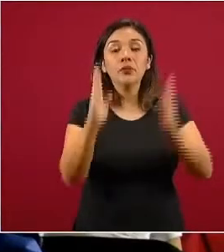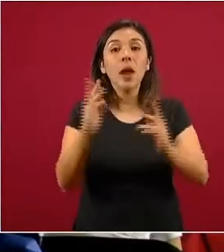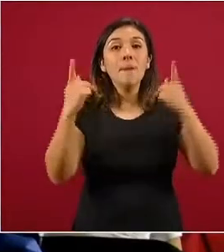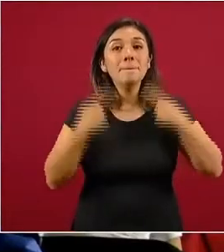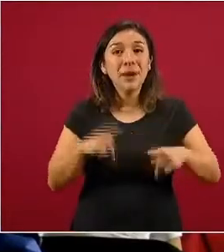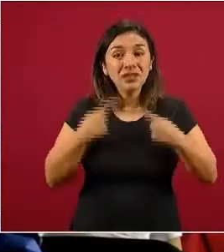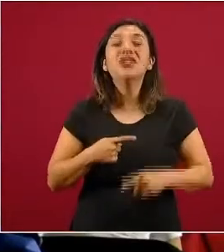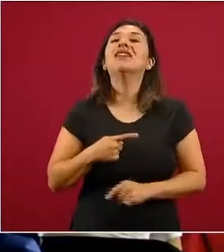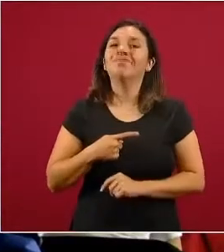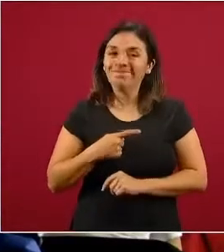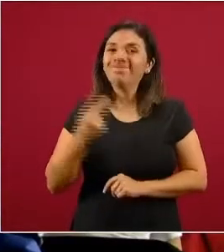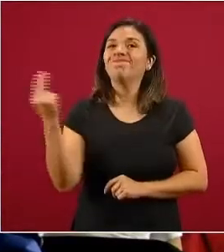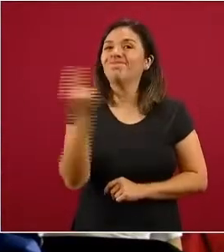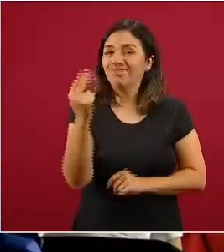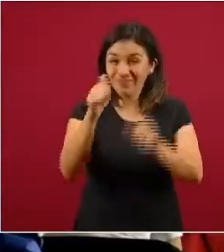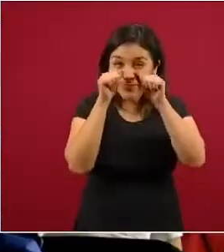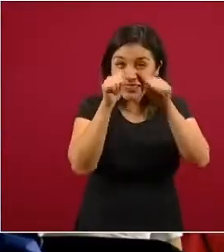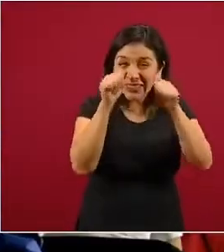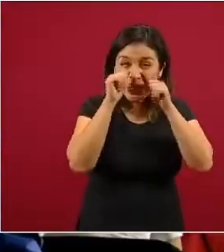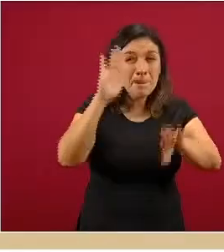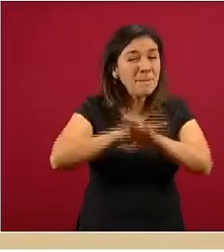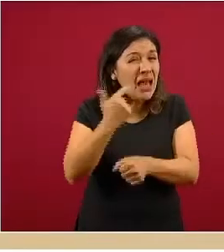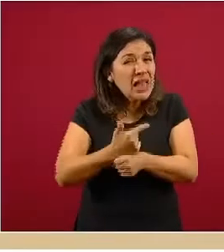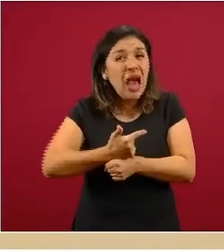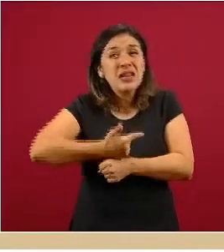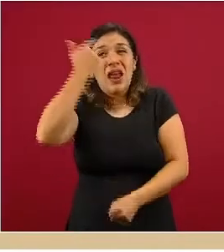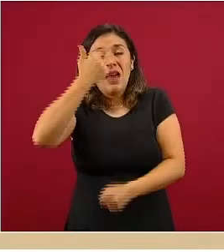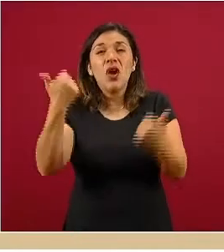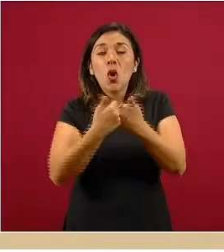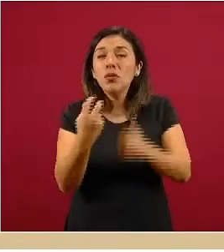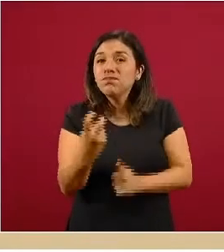estas 30,804 camas están disponibles